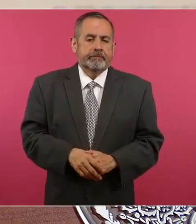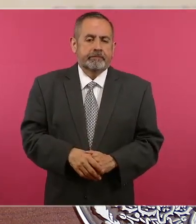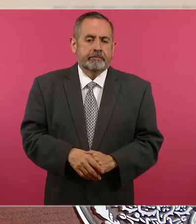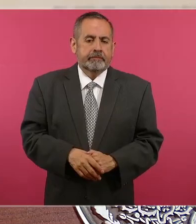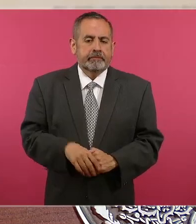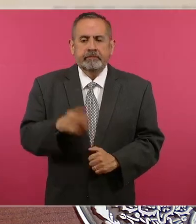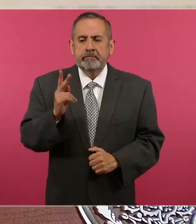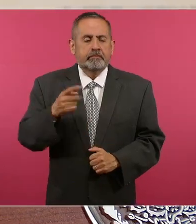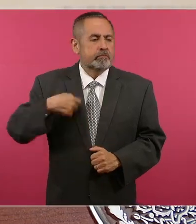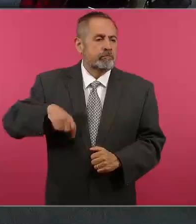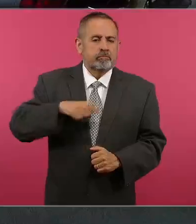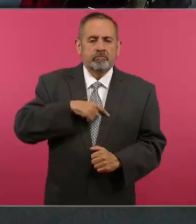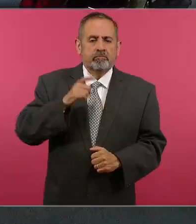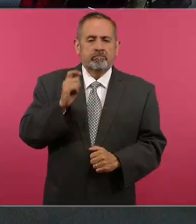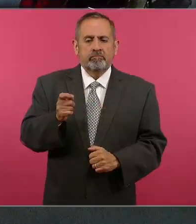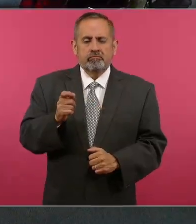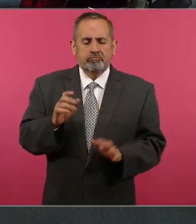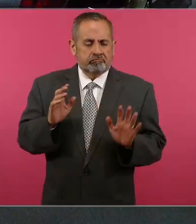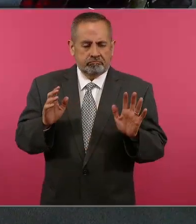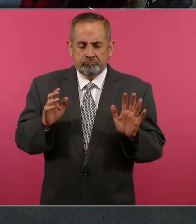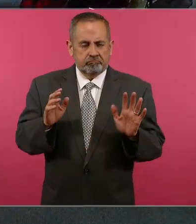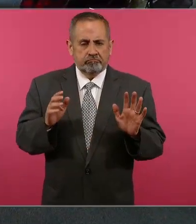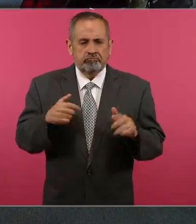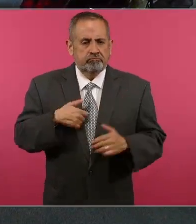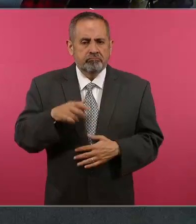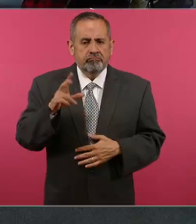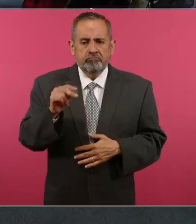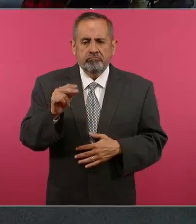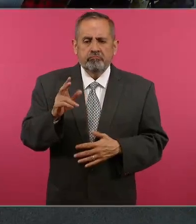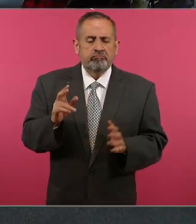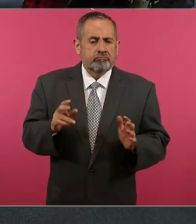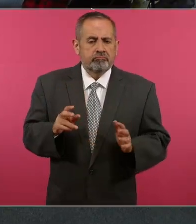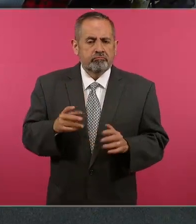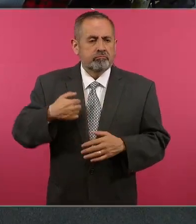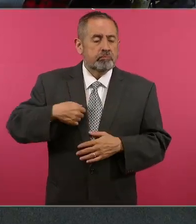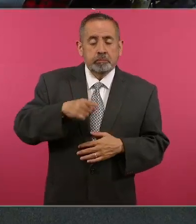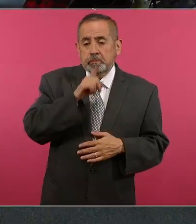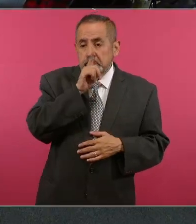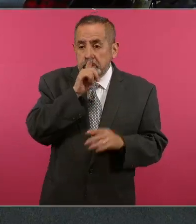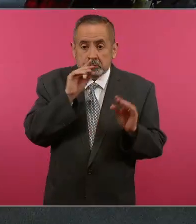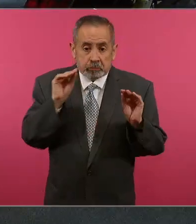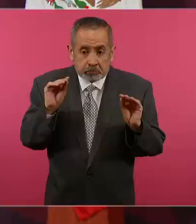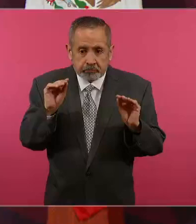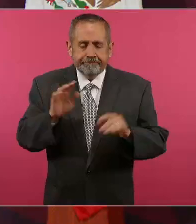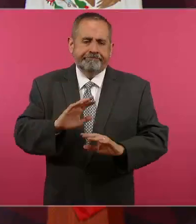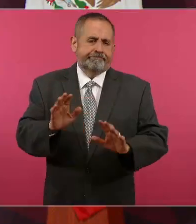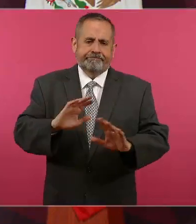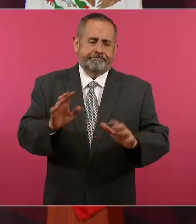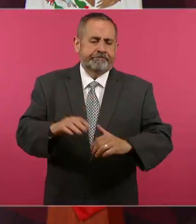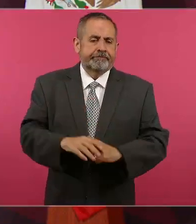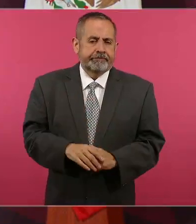Pero nosotros no vamos a quedarnos callados.